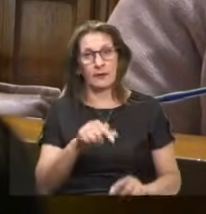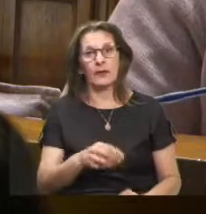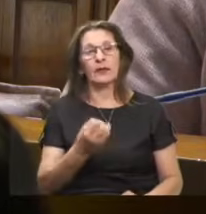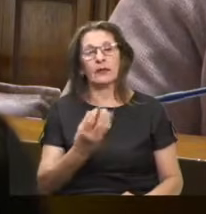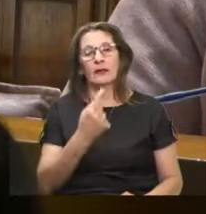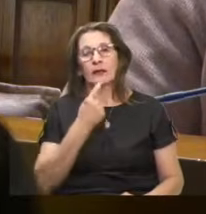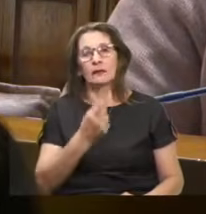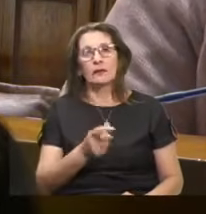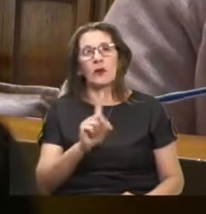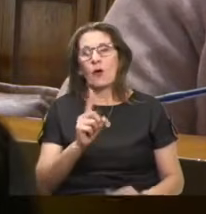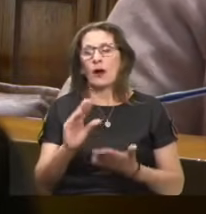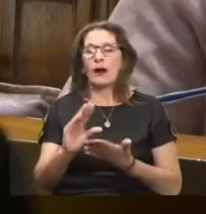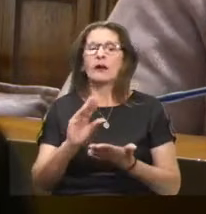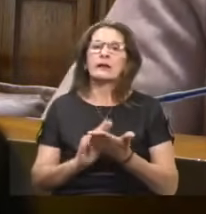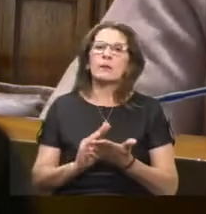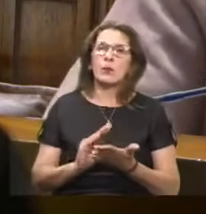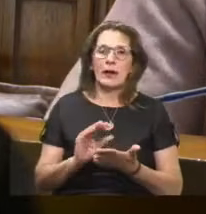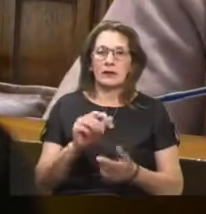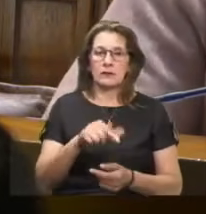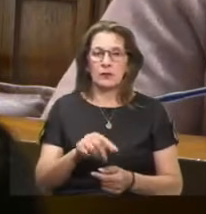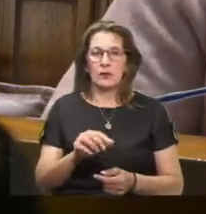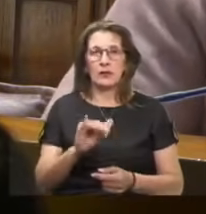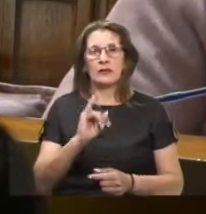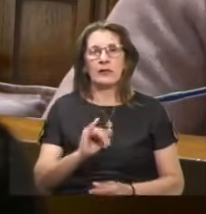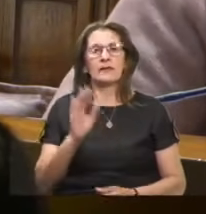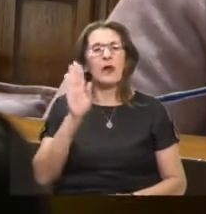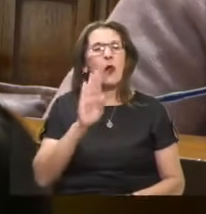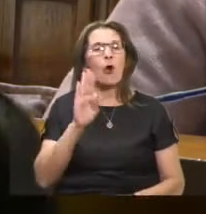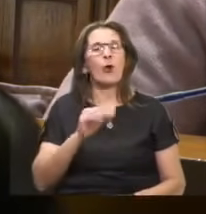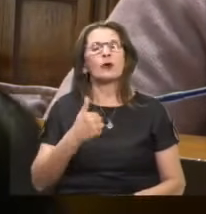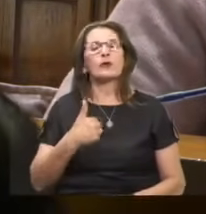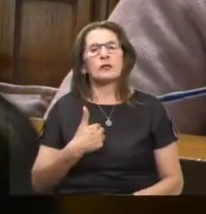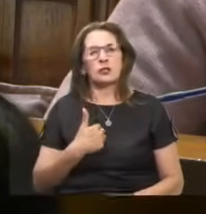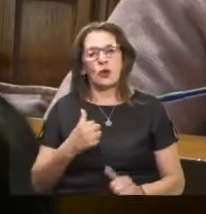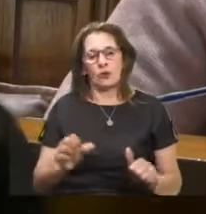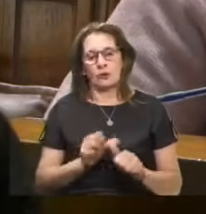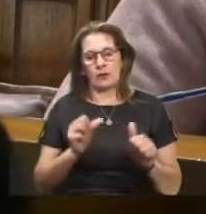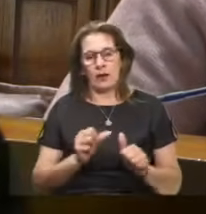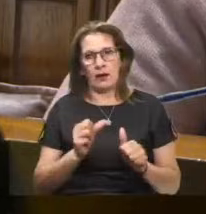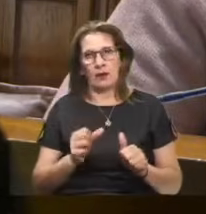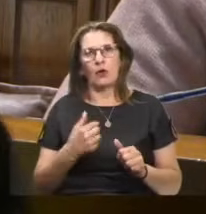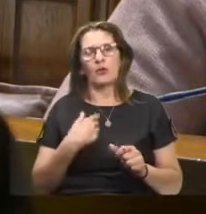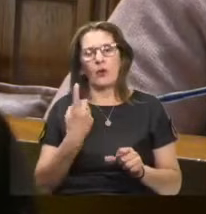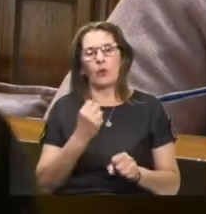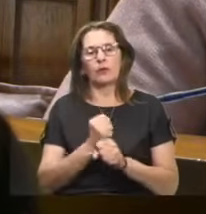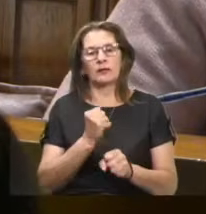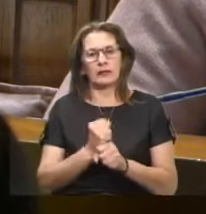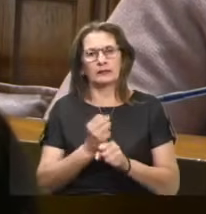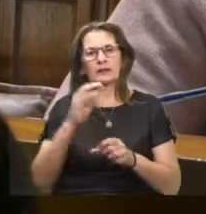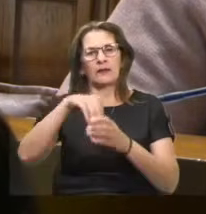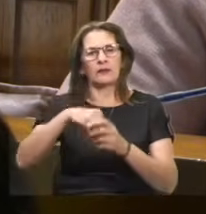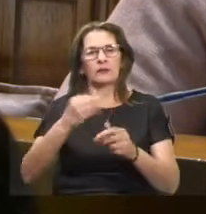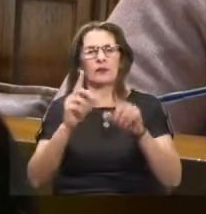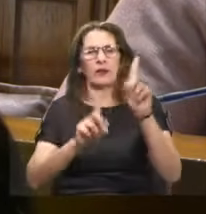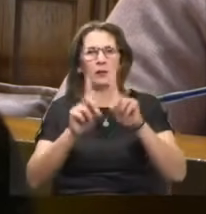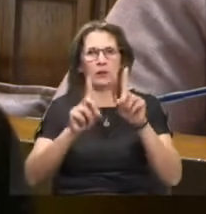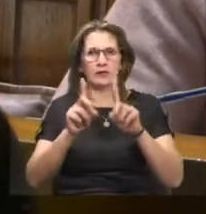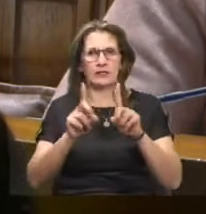refiere a la remuneración, sino el honor que conlleva el desempeño de un cargo universitario.